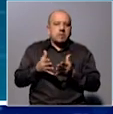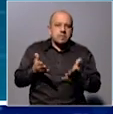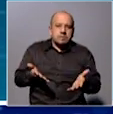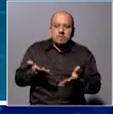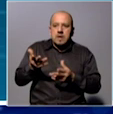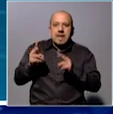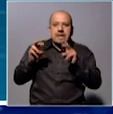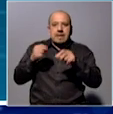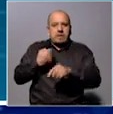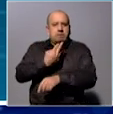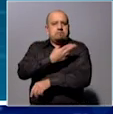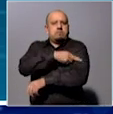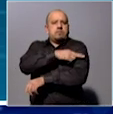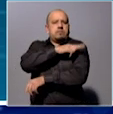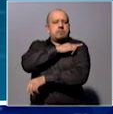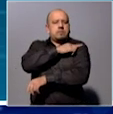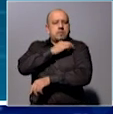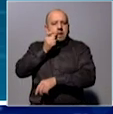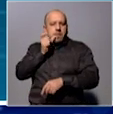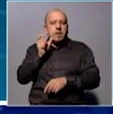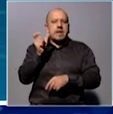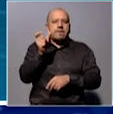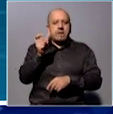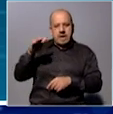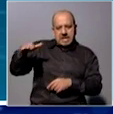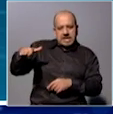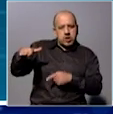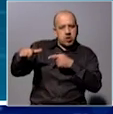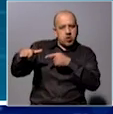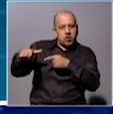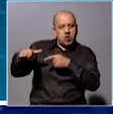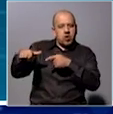la jerarquía de la palabra del niño o de la niña,